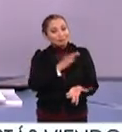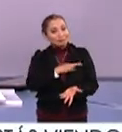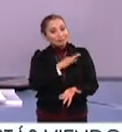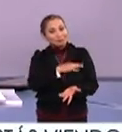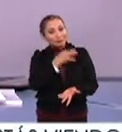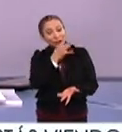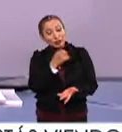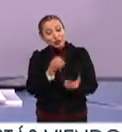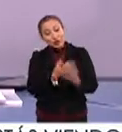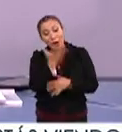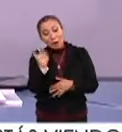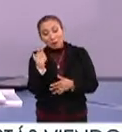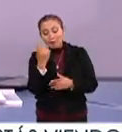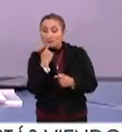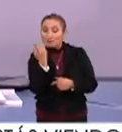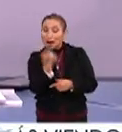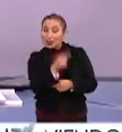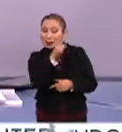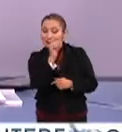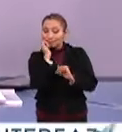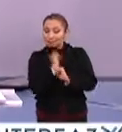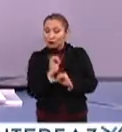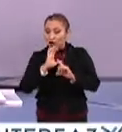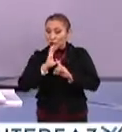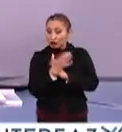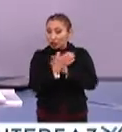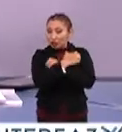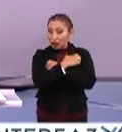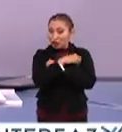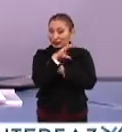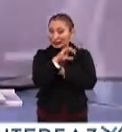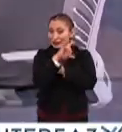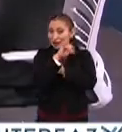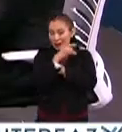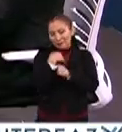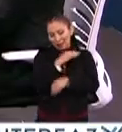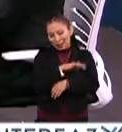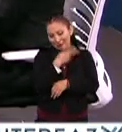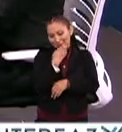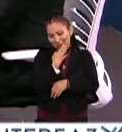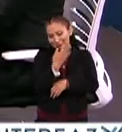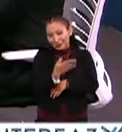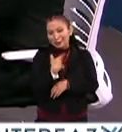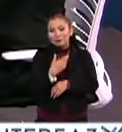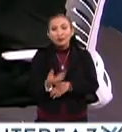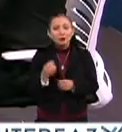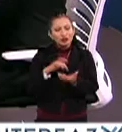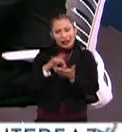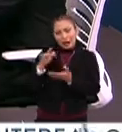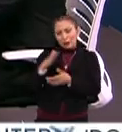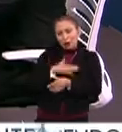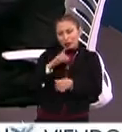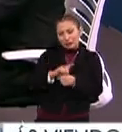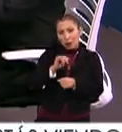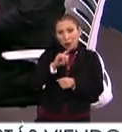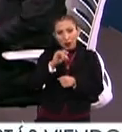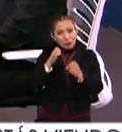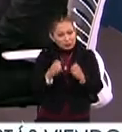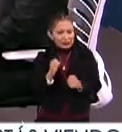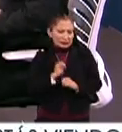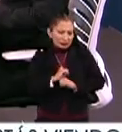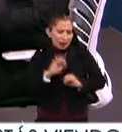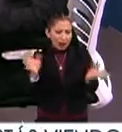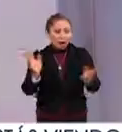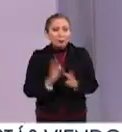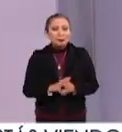festejando con esta nueva encomienda de presidir la Comisión de Educación Cívica. Muchas felicidades, Mauricio, gracias por estar con nosotros. Muy buenos días, Omar, ¿cómo están? Pues sí,